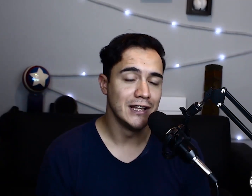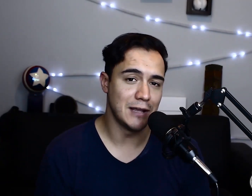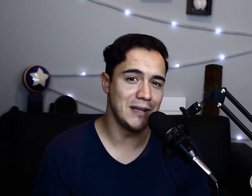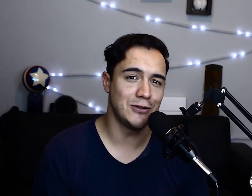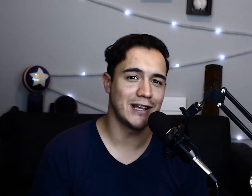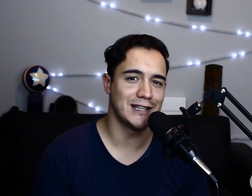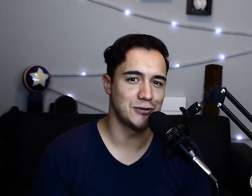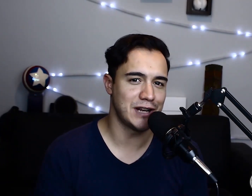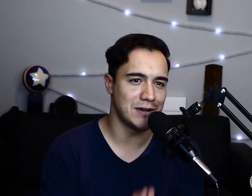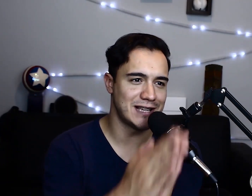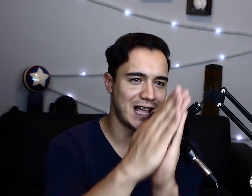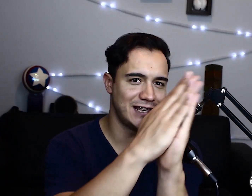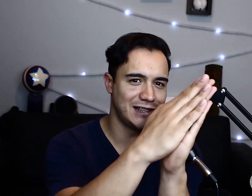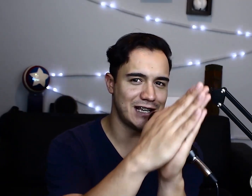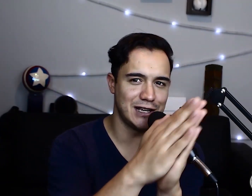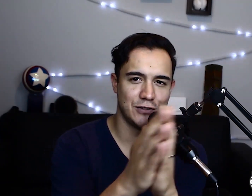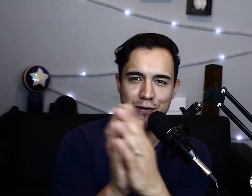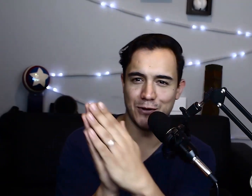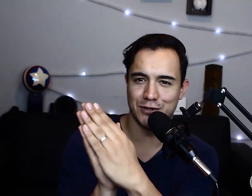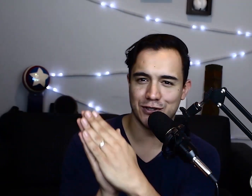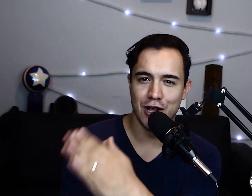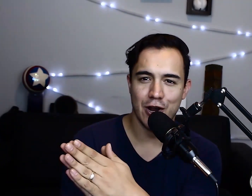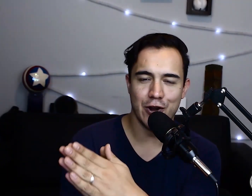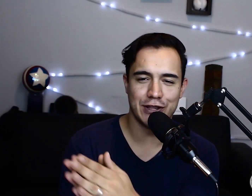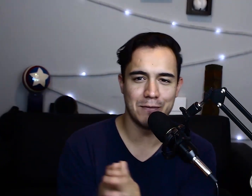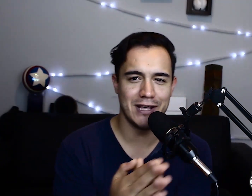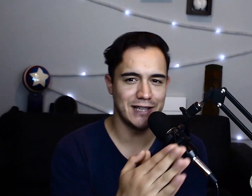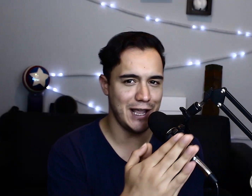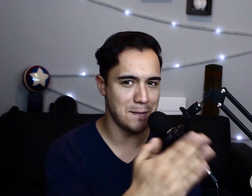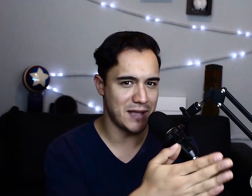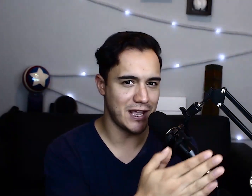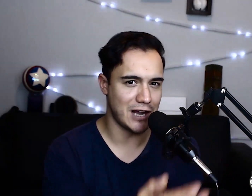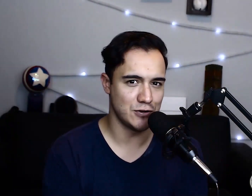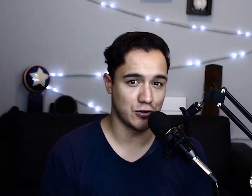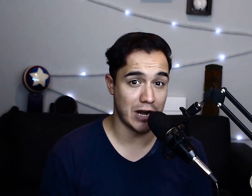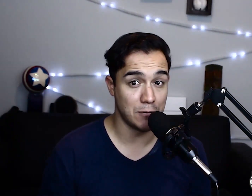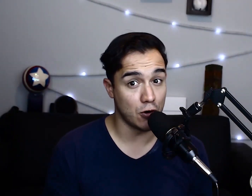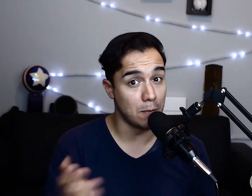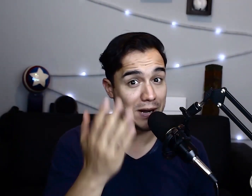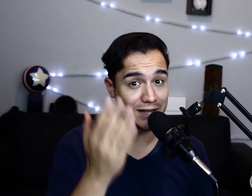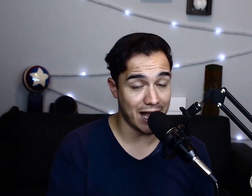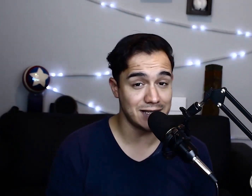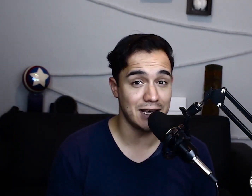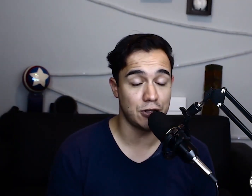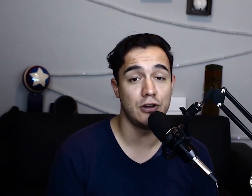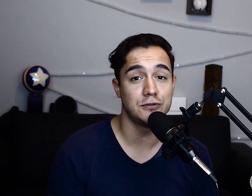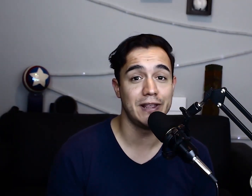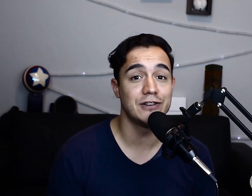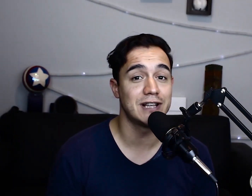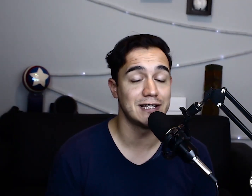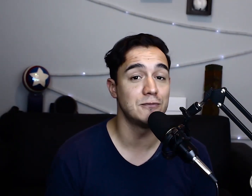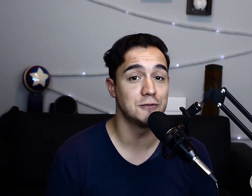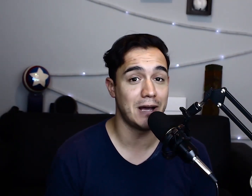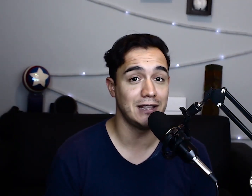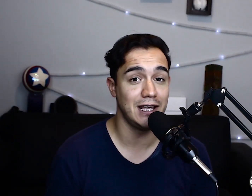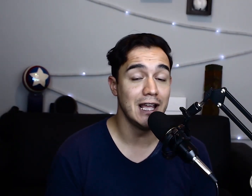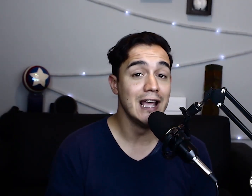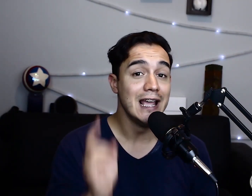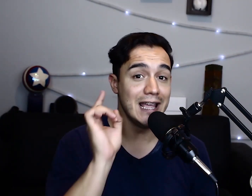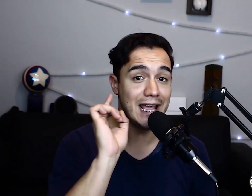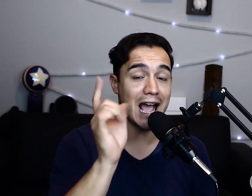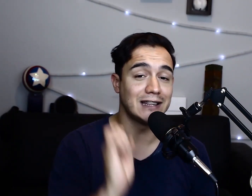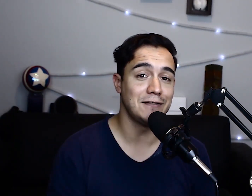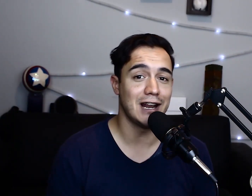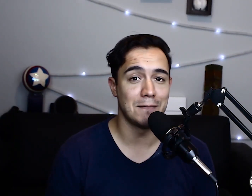opinión te invito a que te suscribas a detrás de los famosos notex y mexicanos con amlo comparte este y todos los videos que hacemos para